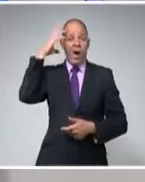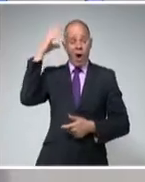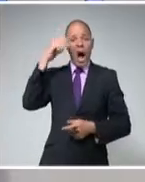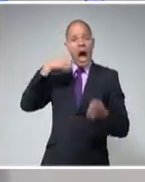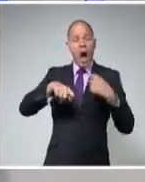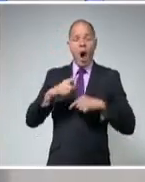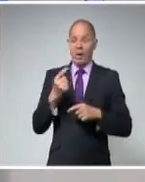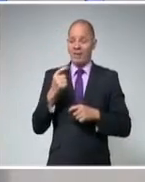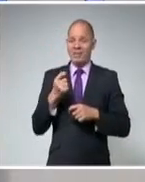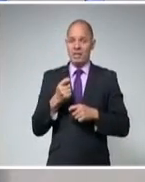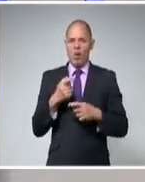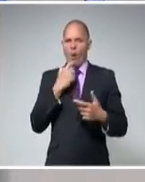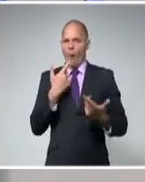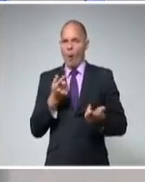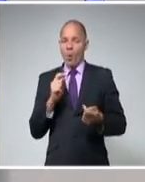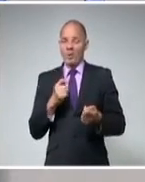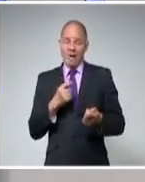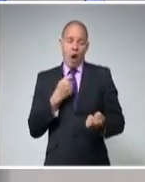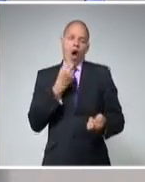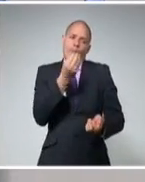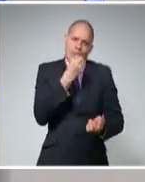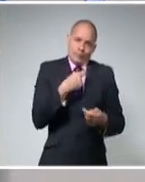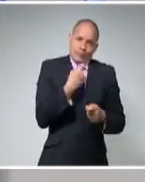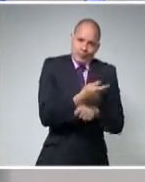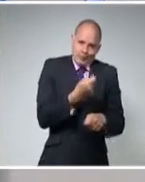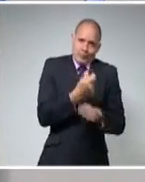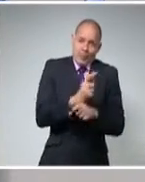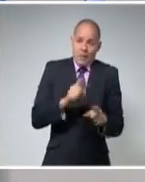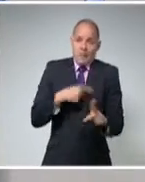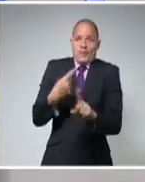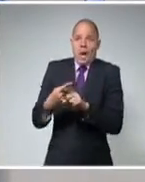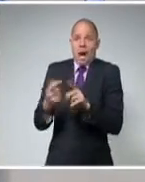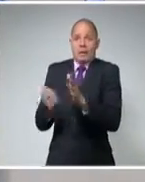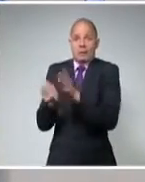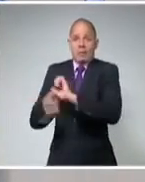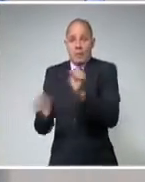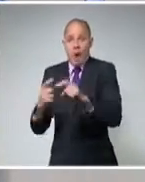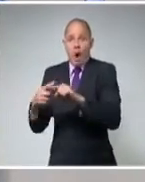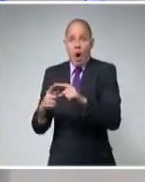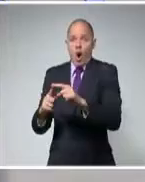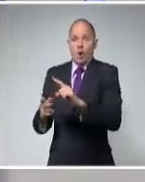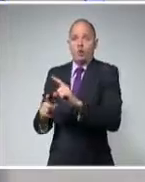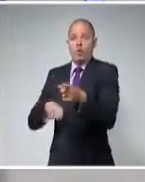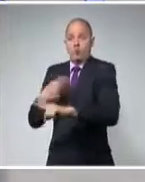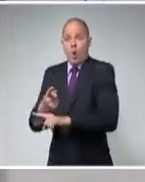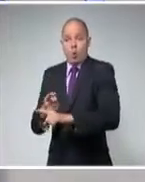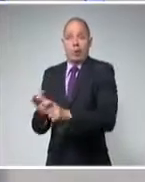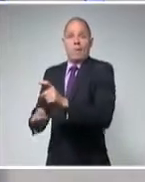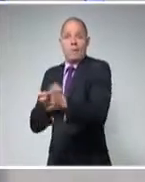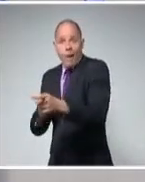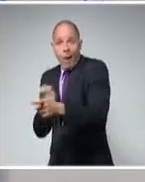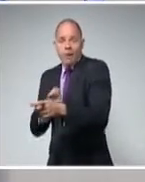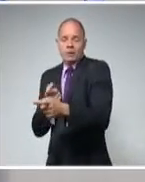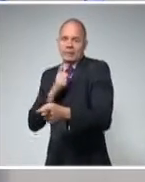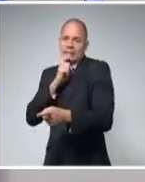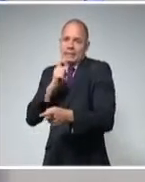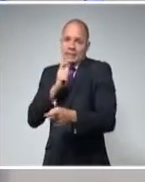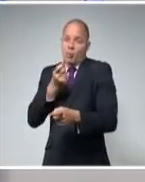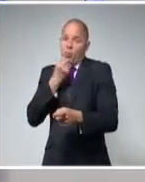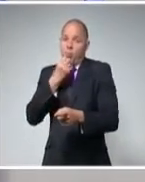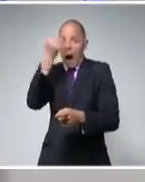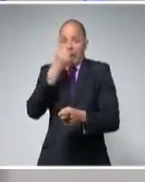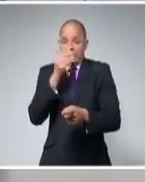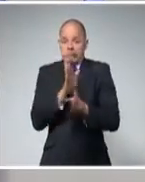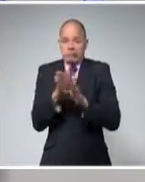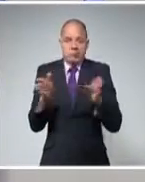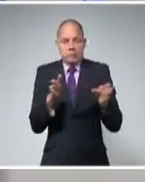debe hacer frente al cerco económico de sanciones y obstáculos que buscan frenar su desarrollo. Los recursos naturales y el patrimonio